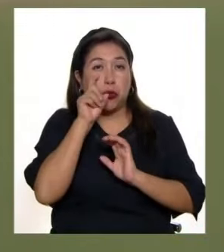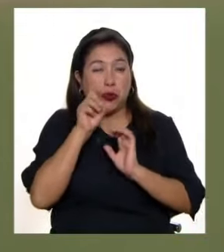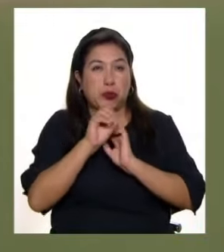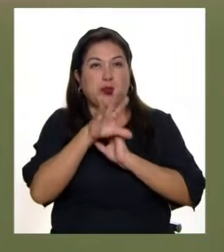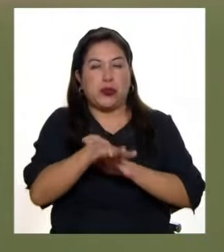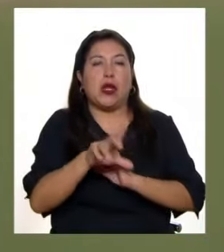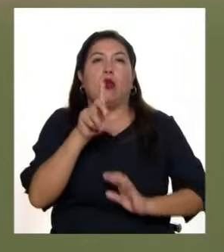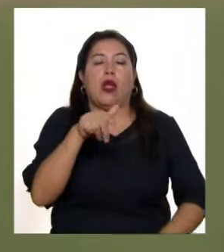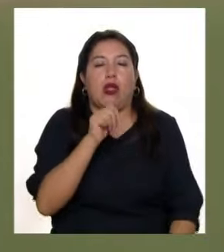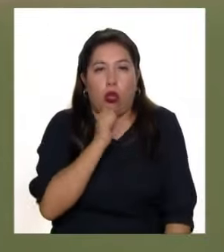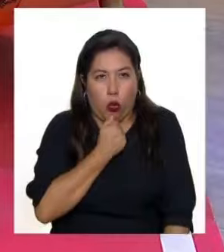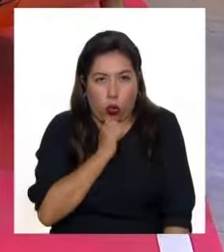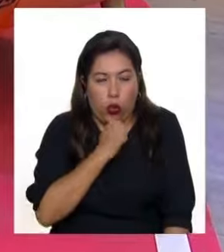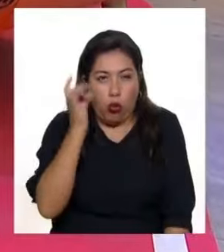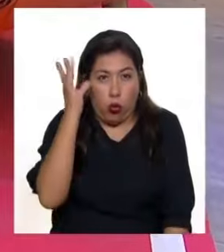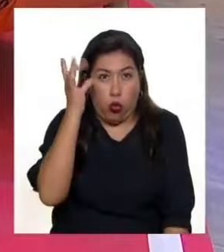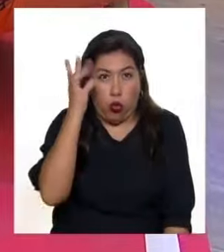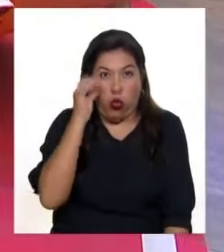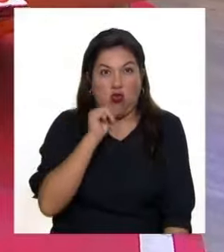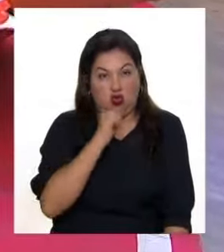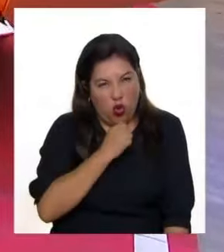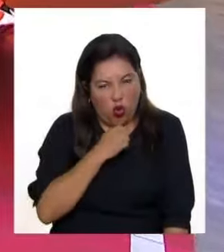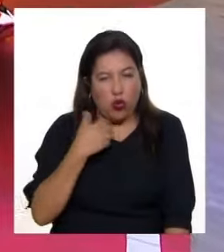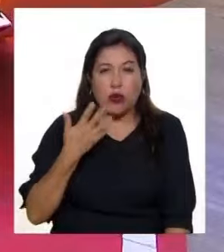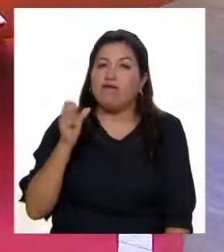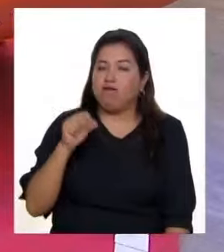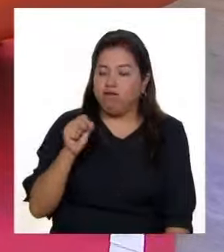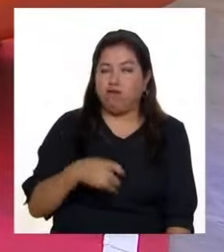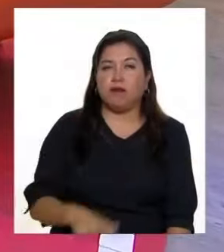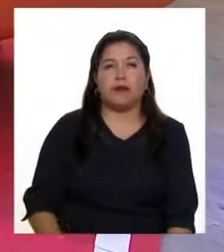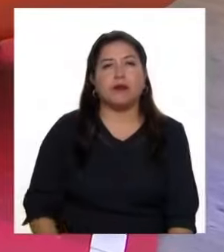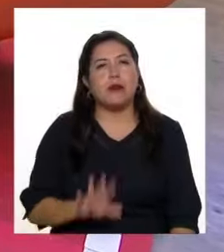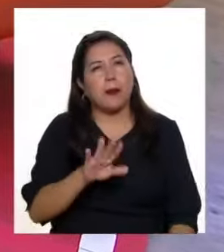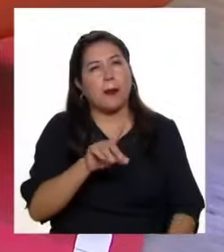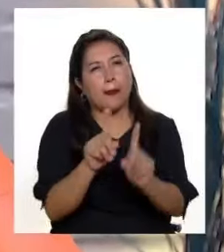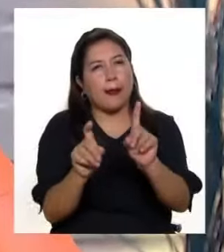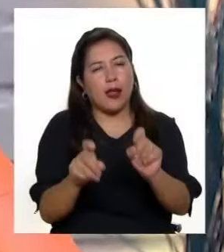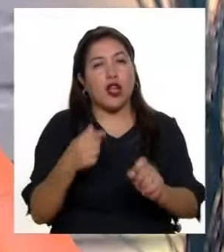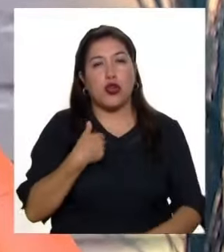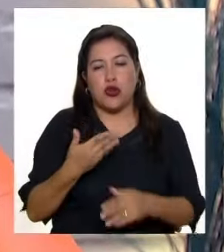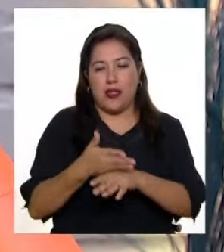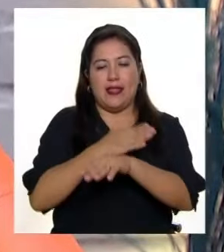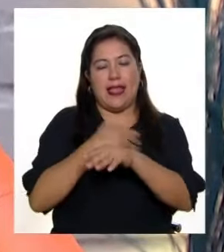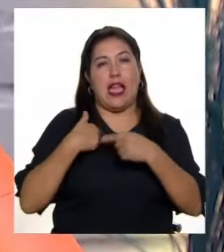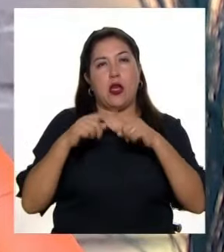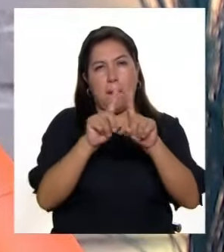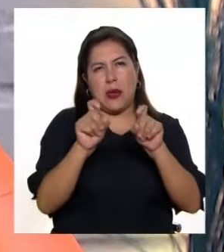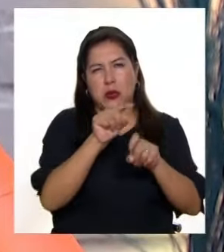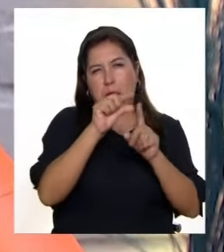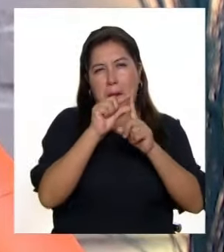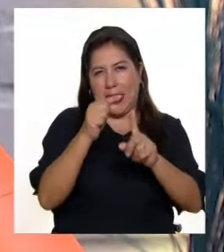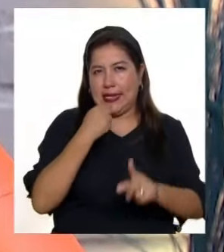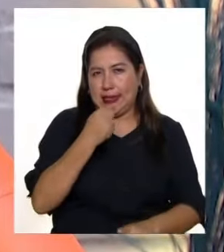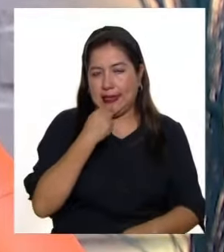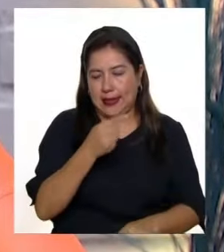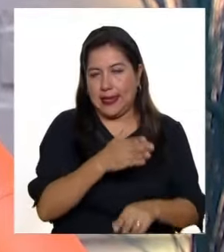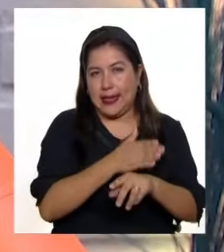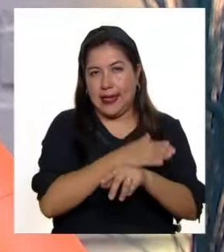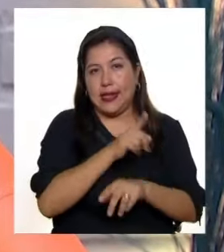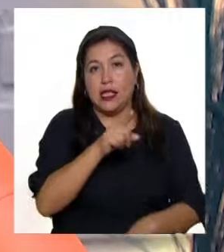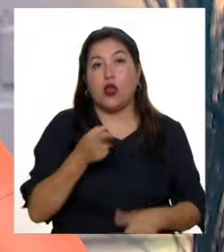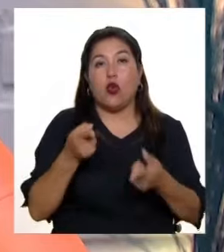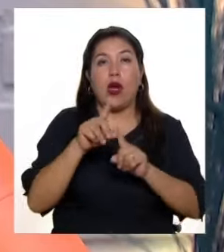es muy frecuente. Así ahora, es. Doctor, usted mencionó algo, cuando le pregunté sobre las causas, mencionó que la